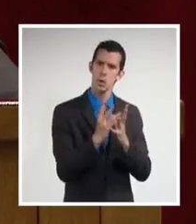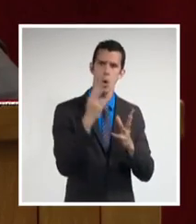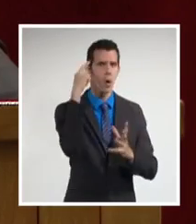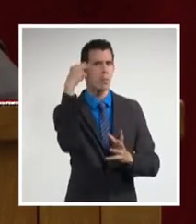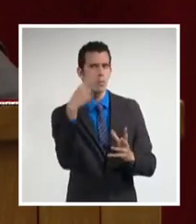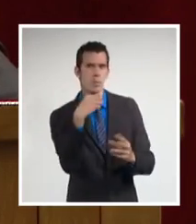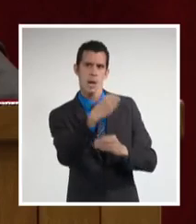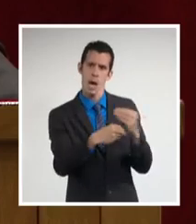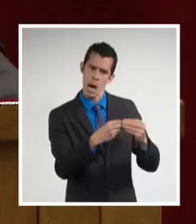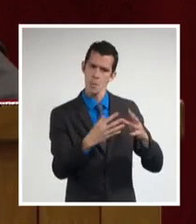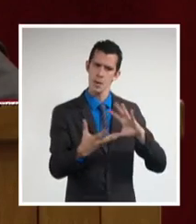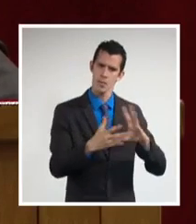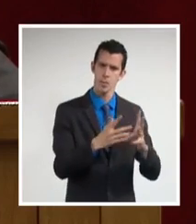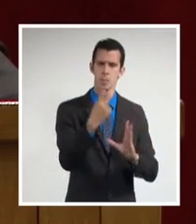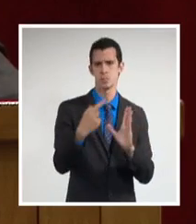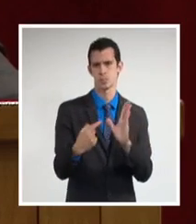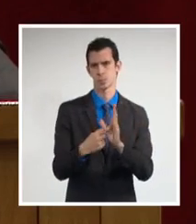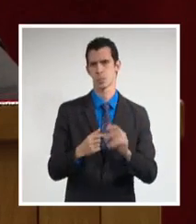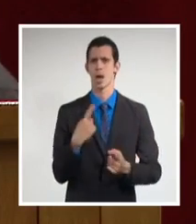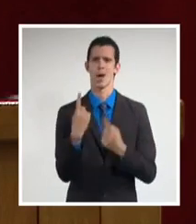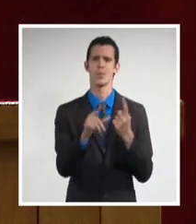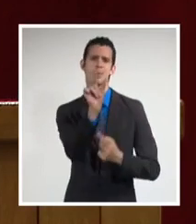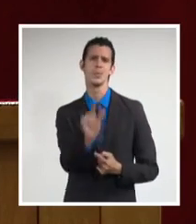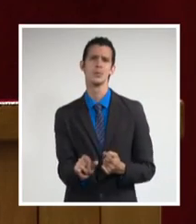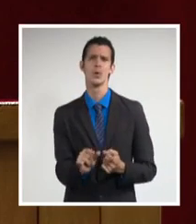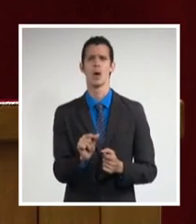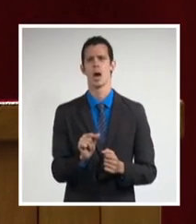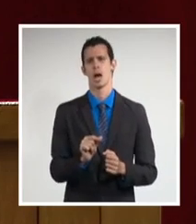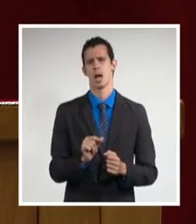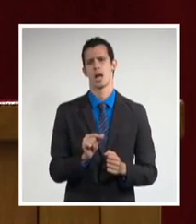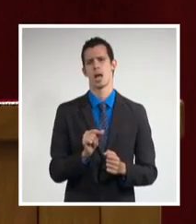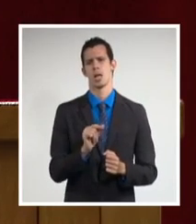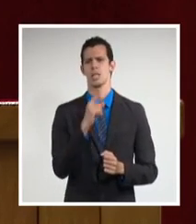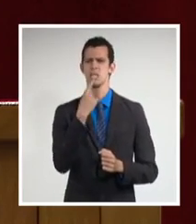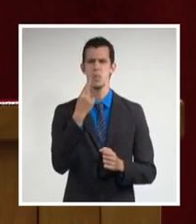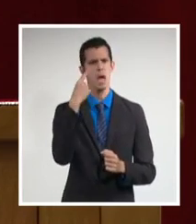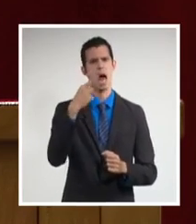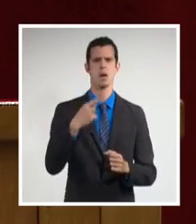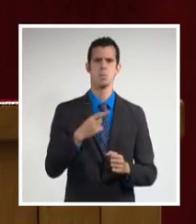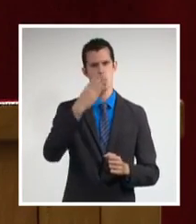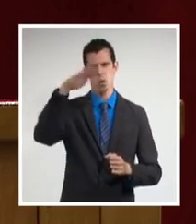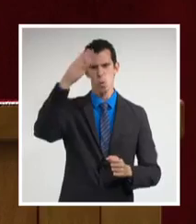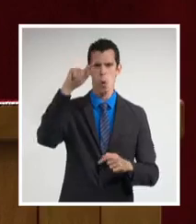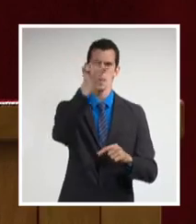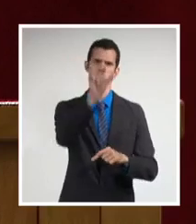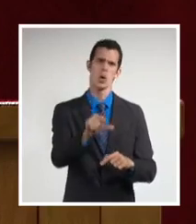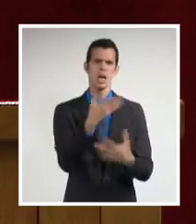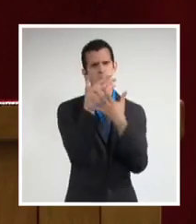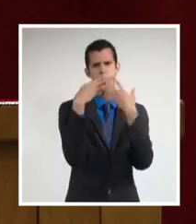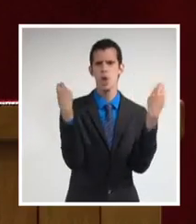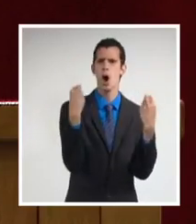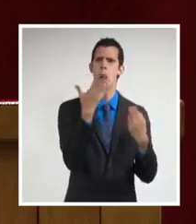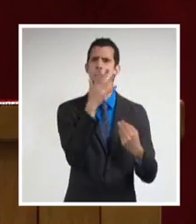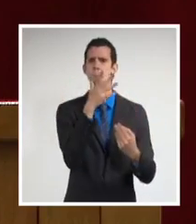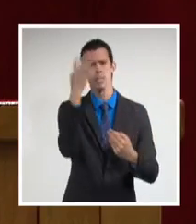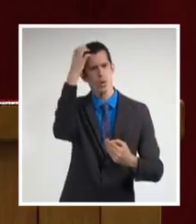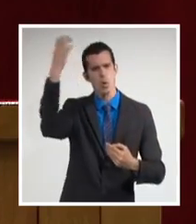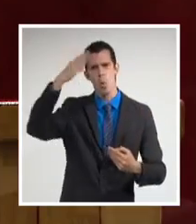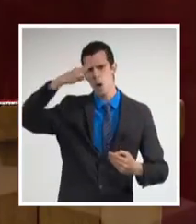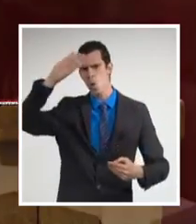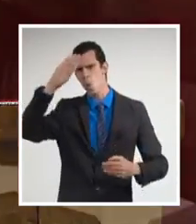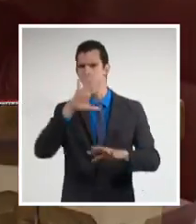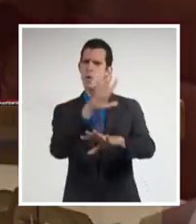ciudades europeas o norteamericanas, tiene una amplia trayectoria en el tratamiento a su población penal y tiene una moral muy